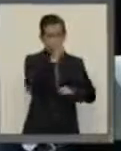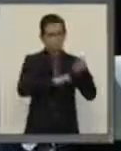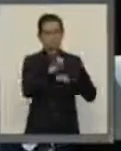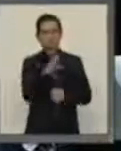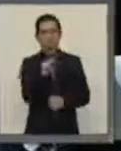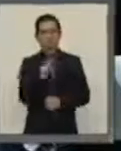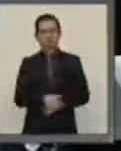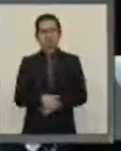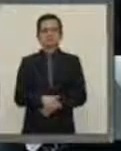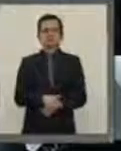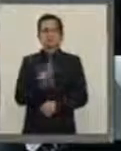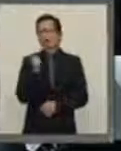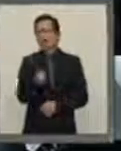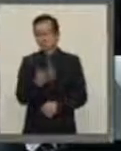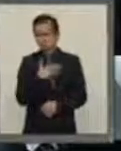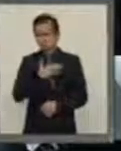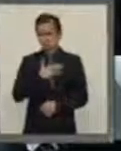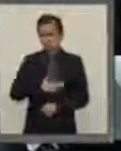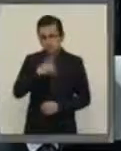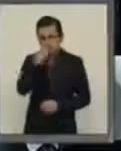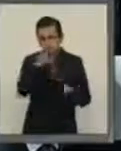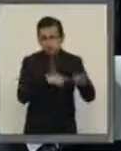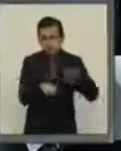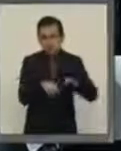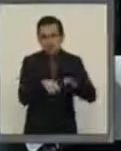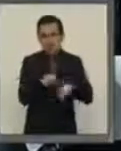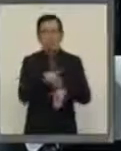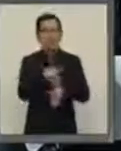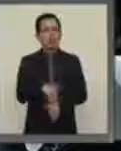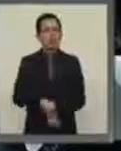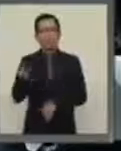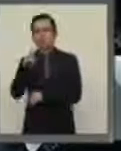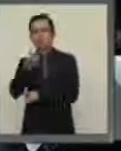No es la justicia laboral entonces, es el TPP, hay